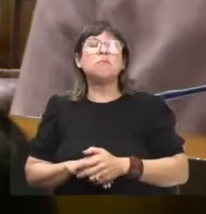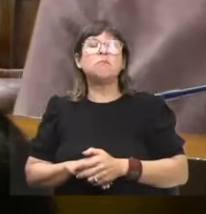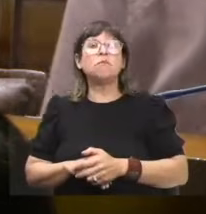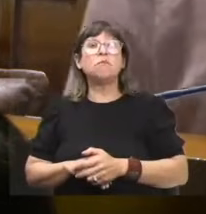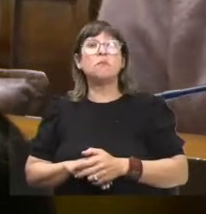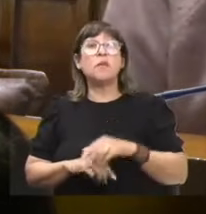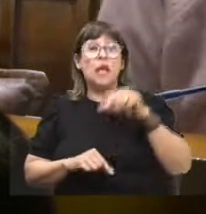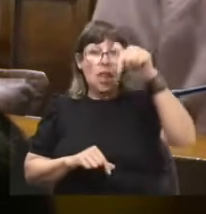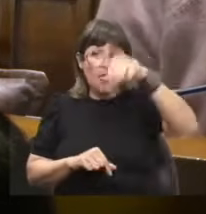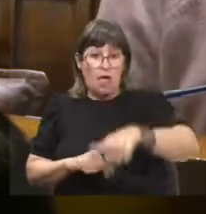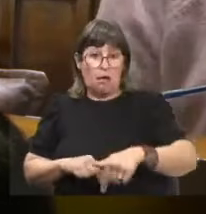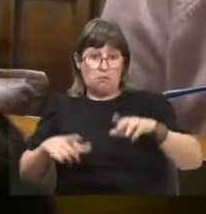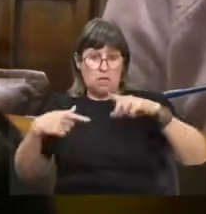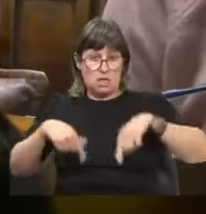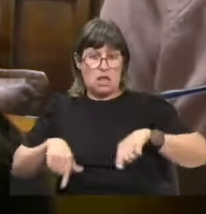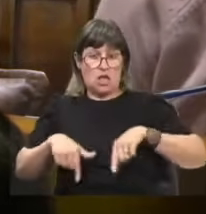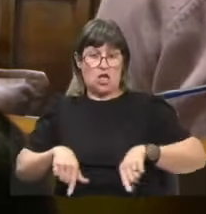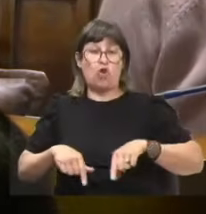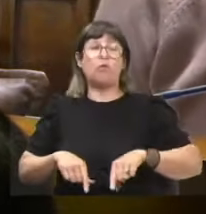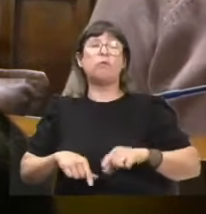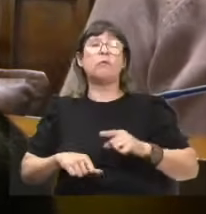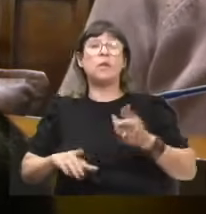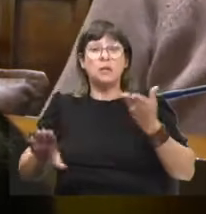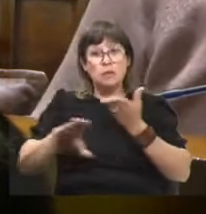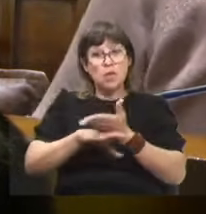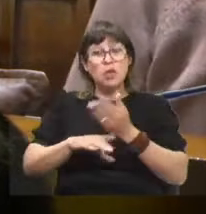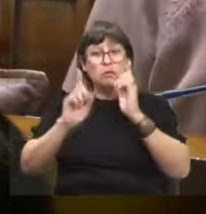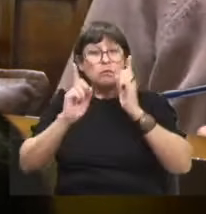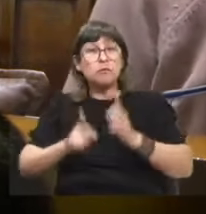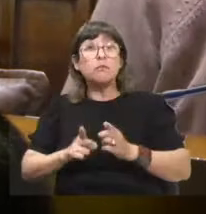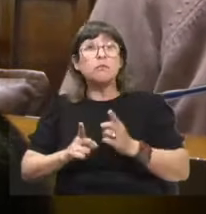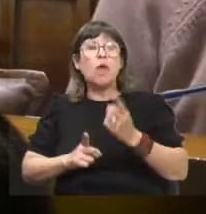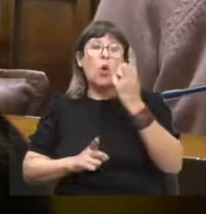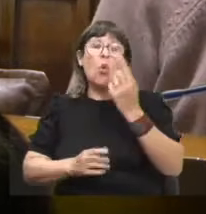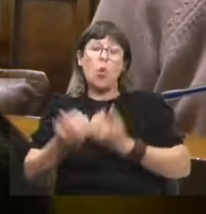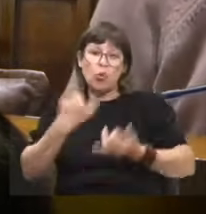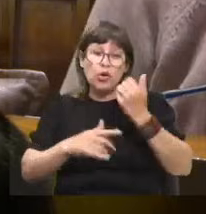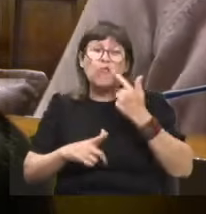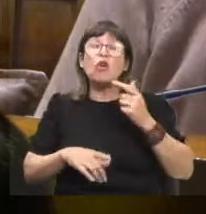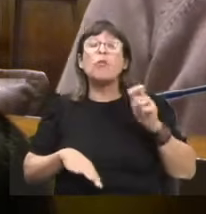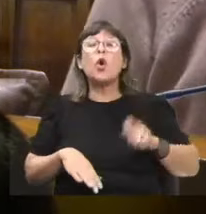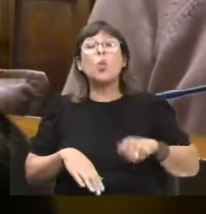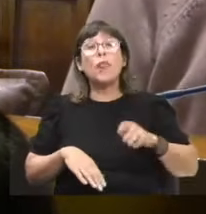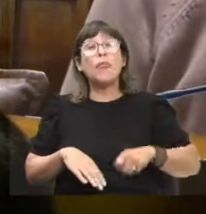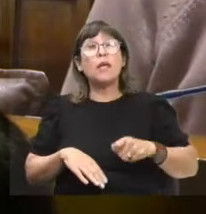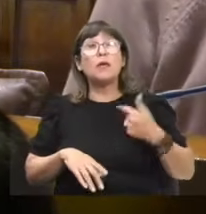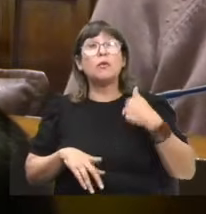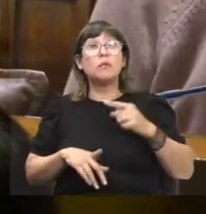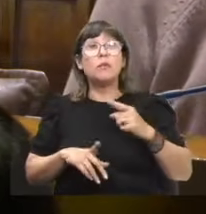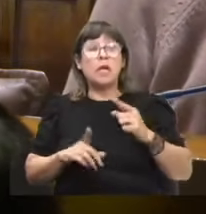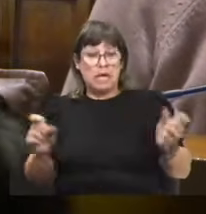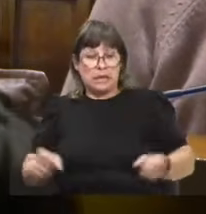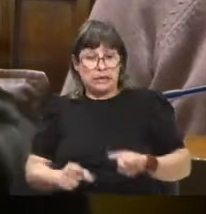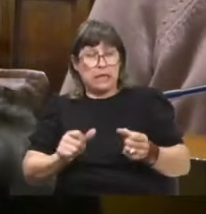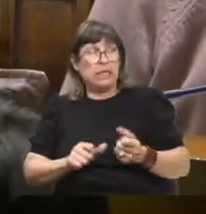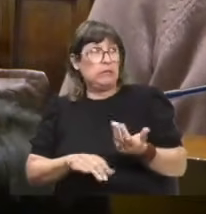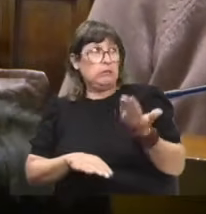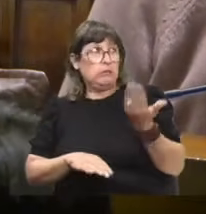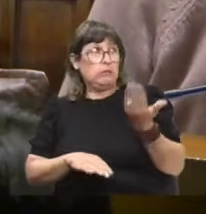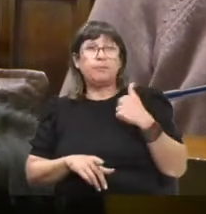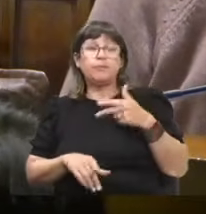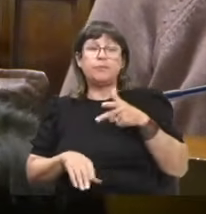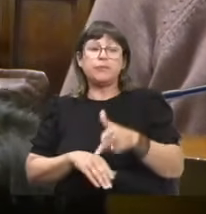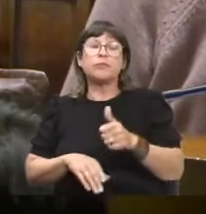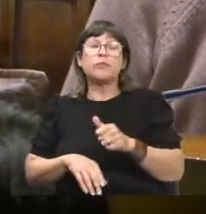Desde este ministerio se solicitó también un informe jurídico, el que fue realizado con